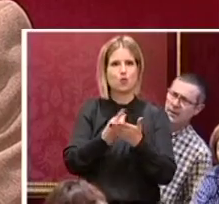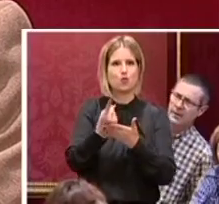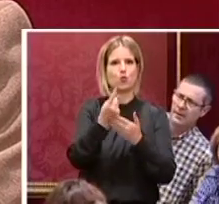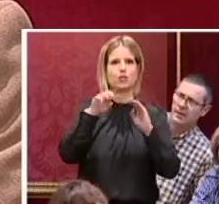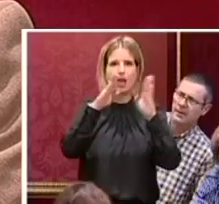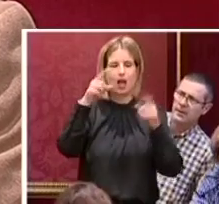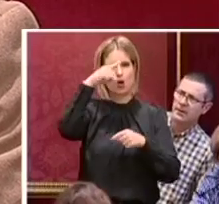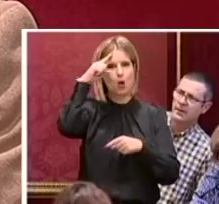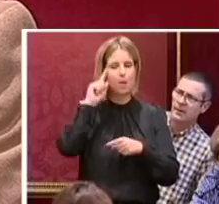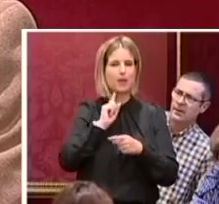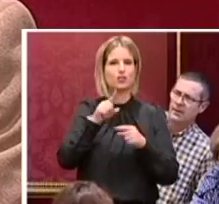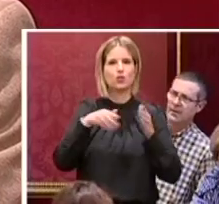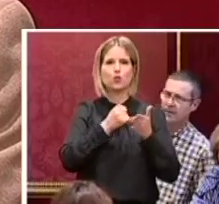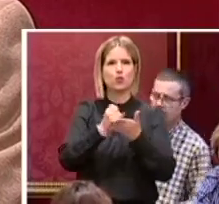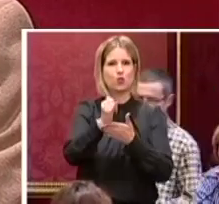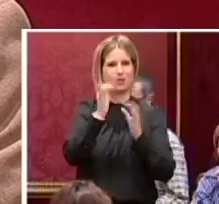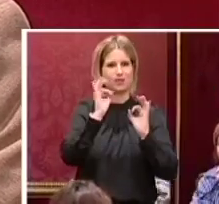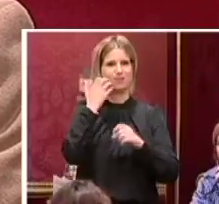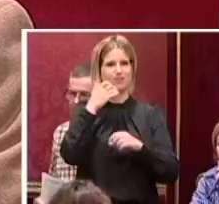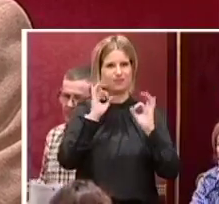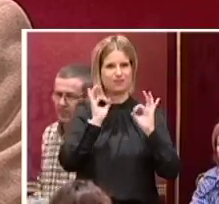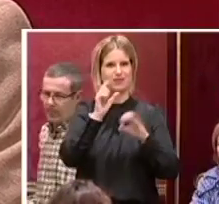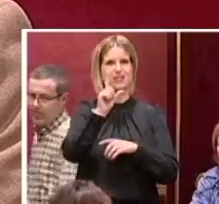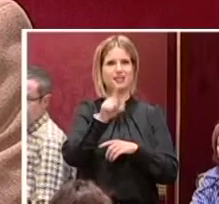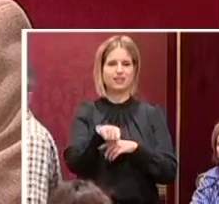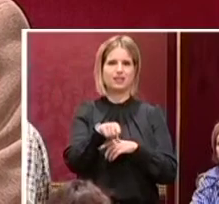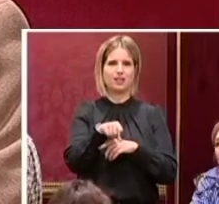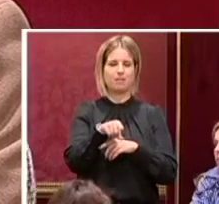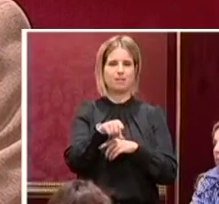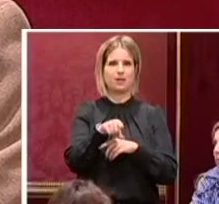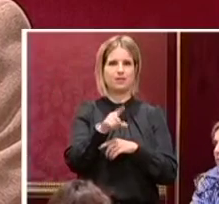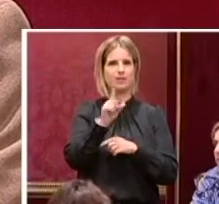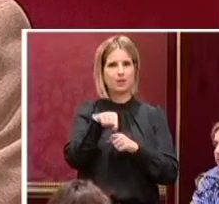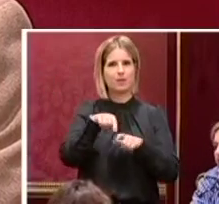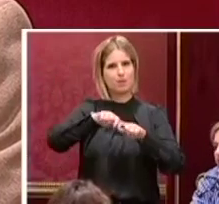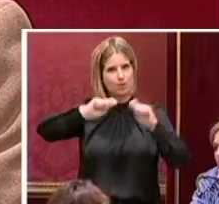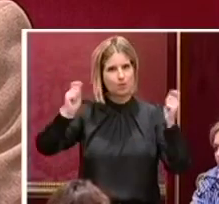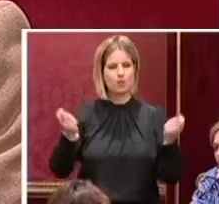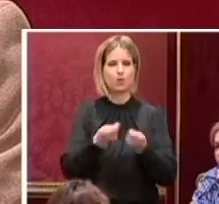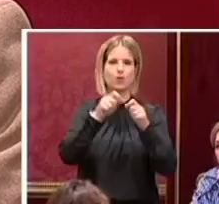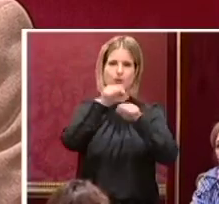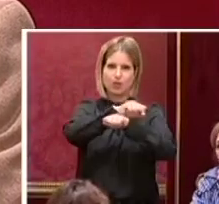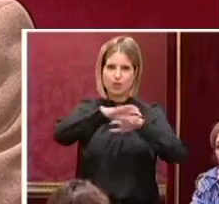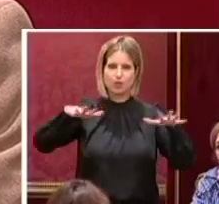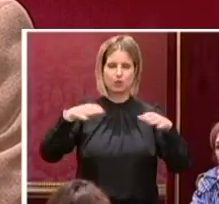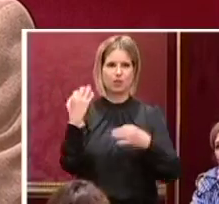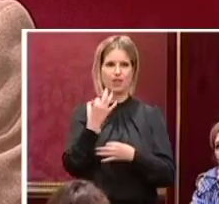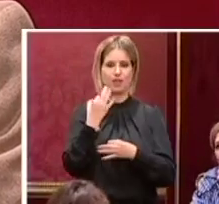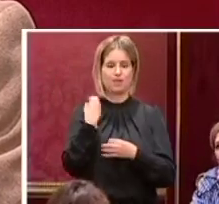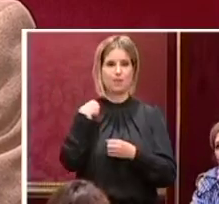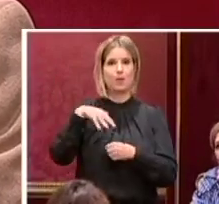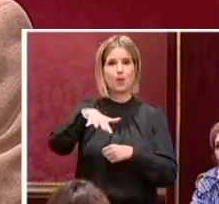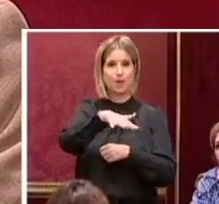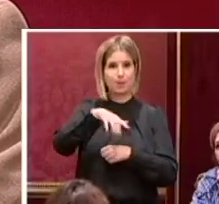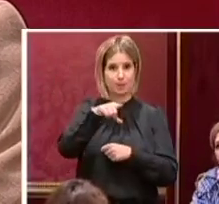diseñe una ruta de camarines y de espacios sacros singulares y que se asegure sobre todo la promoción y la difusión para que estos